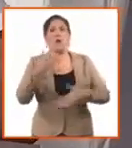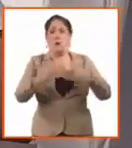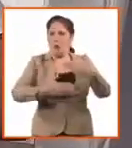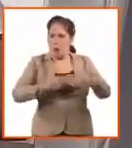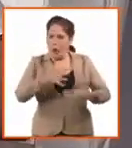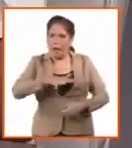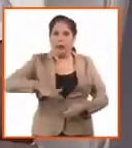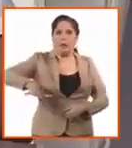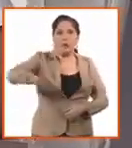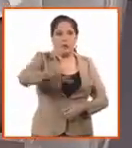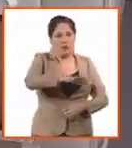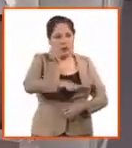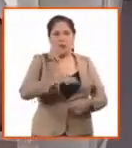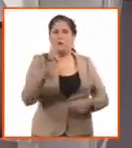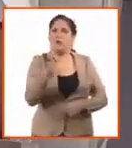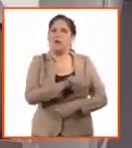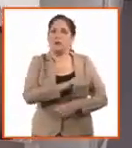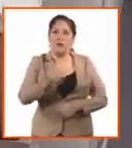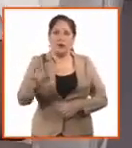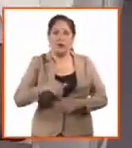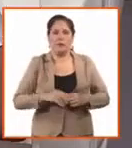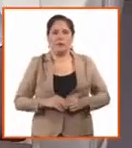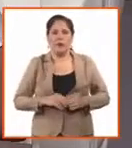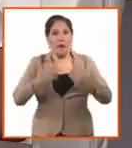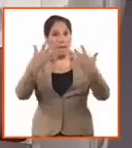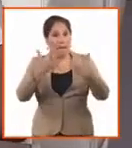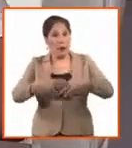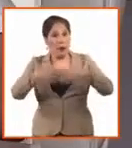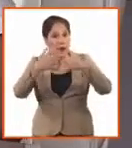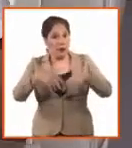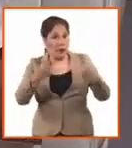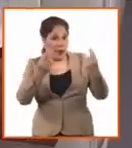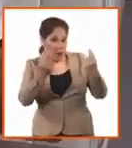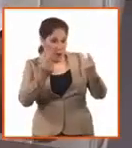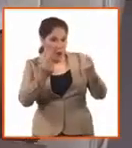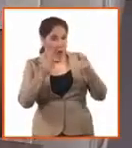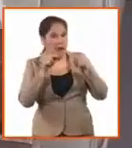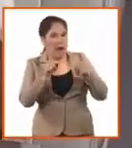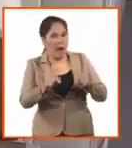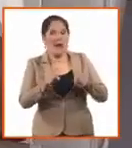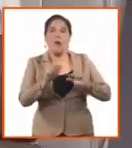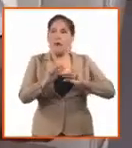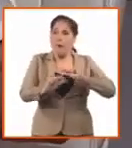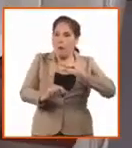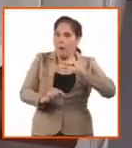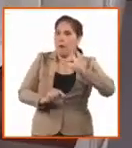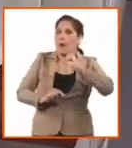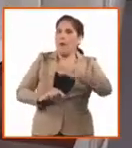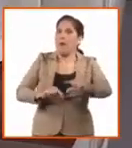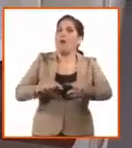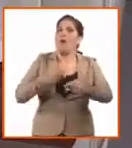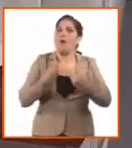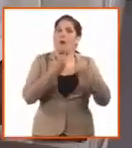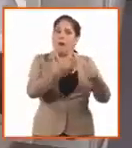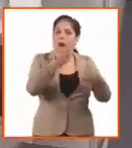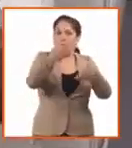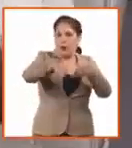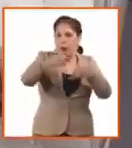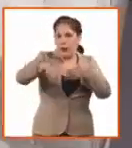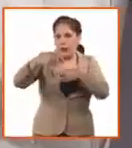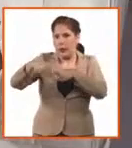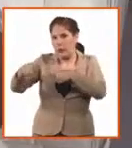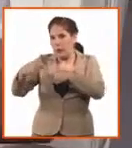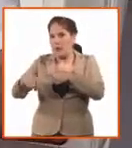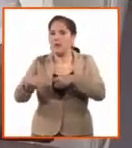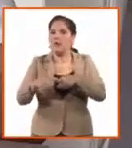a toda la sociedad porque en la producción económica se generan los recursos que permiten financiar